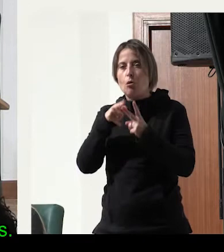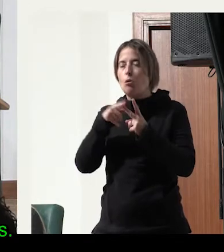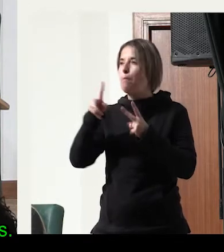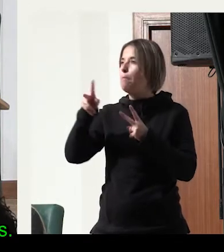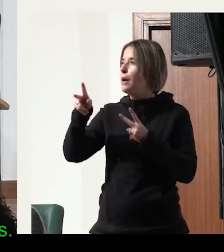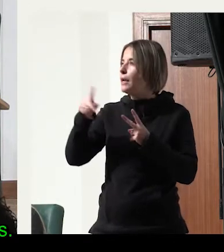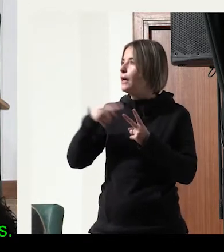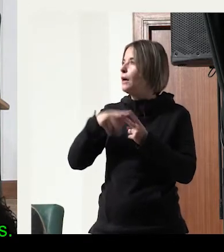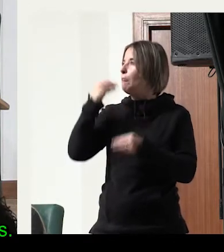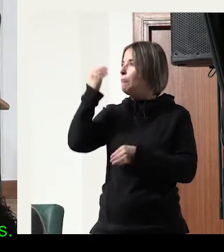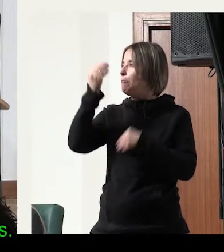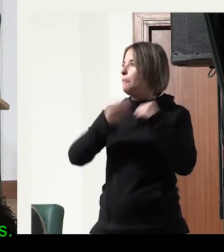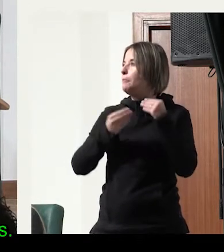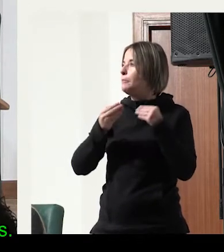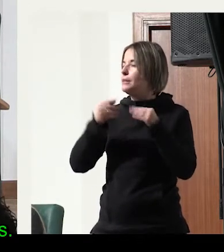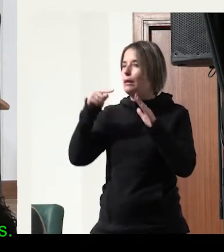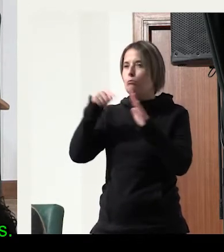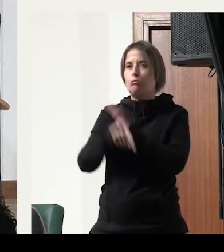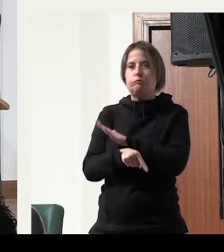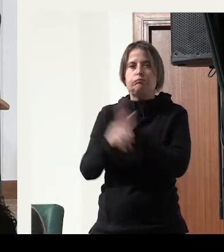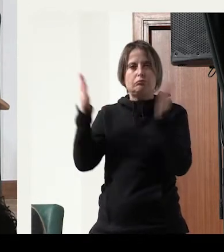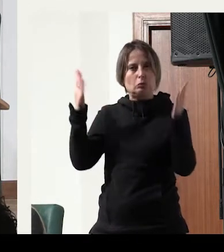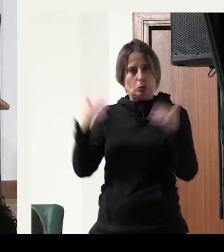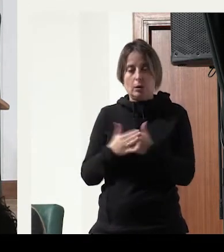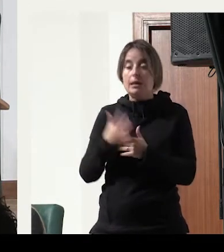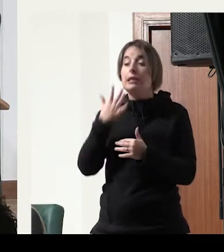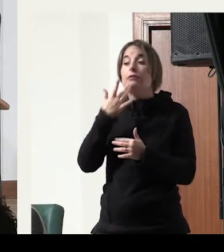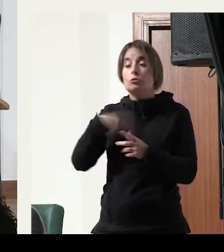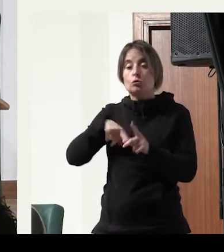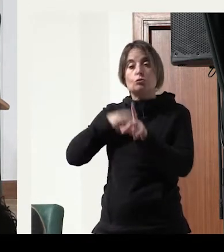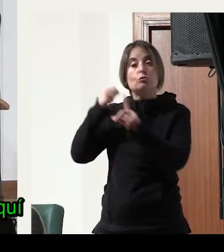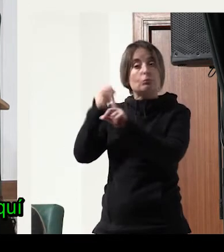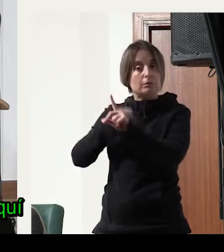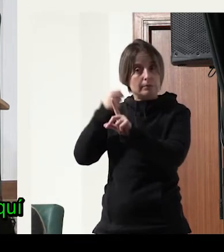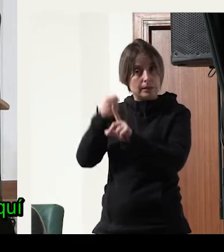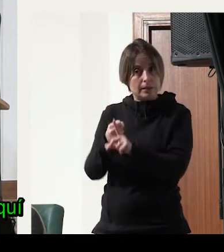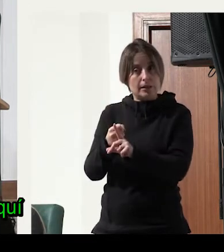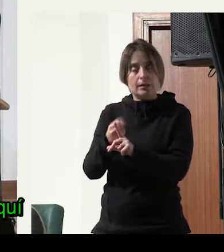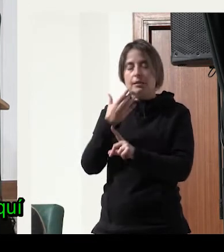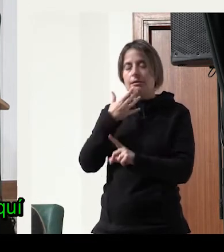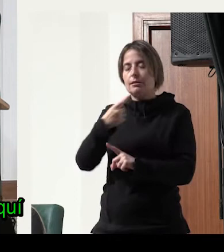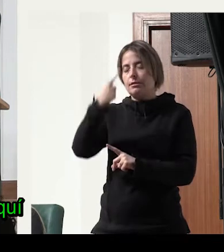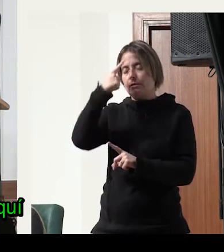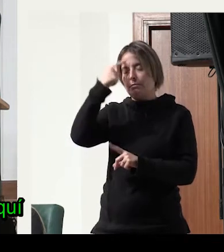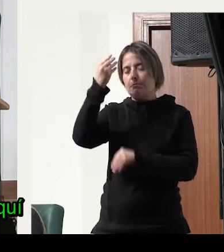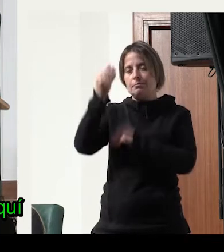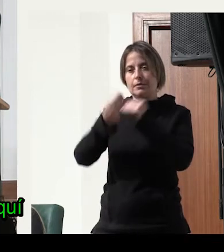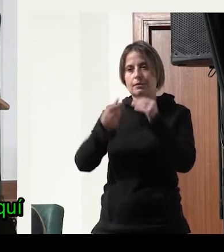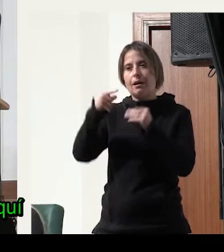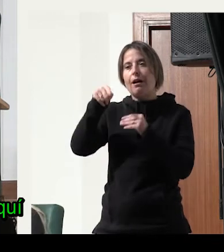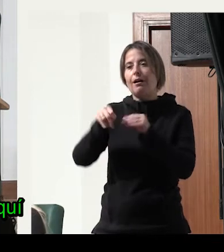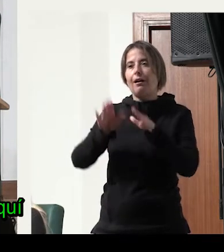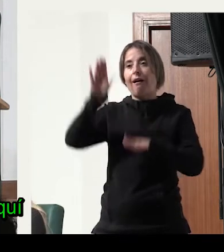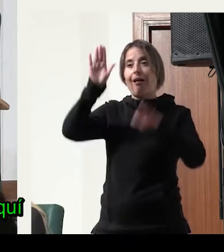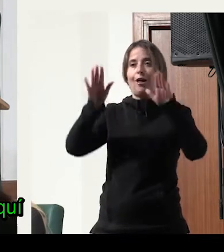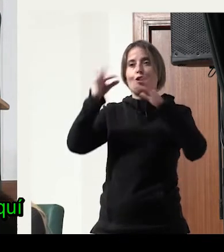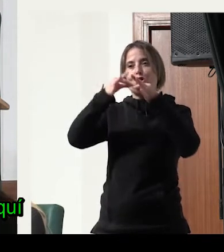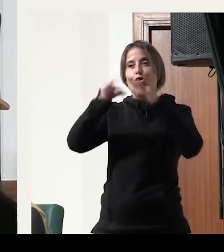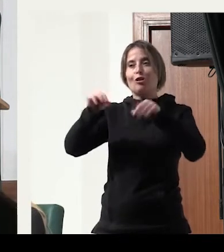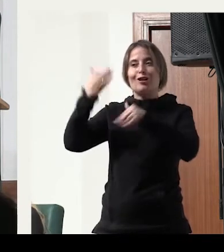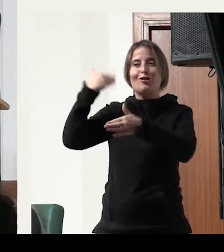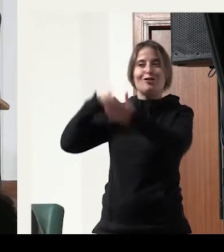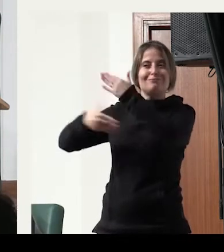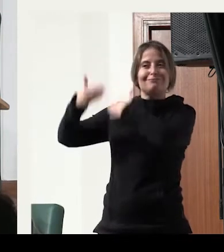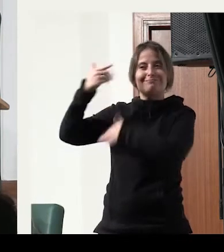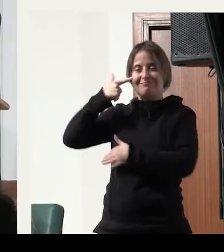manera profunda, o sea, que si reivindiquemos. Y esto también, si hacemos el ejercicio, saldrían muchas solteronas aquí del pasado y del presente.